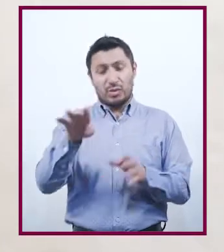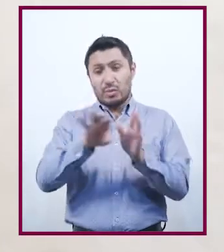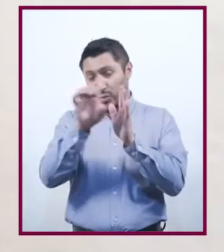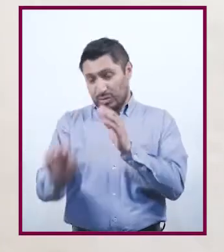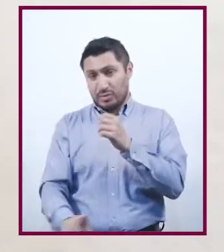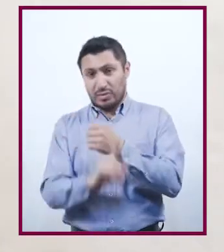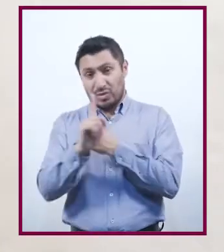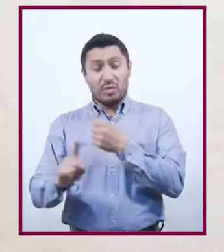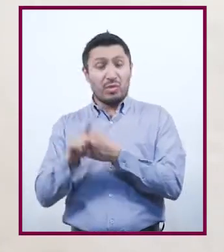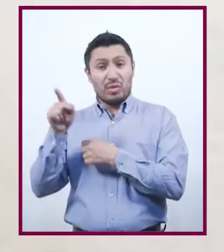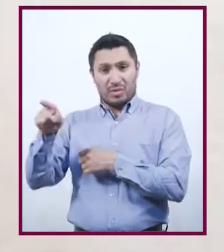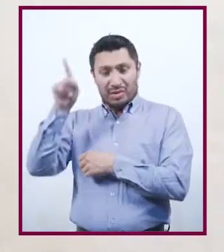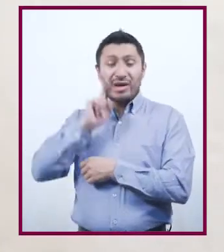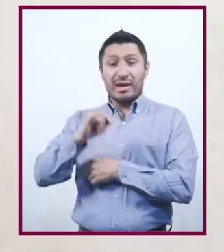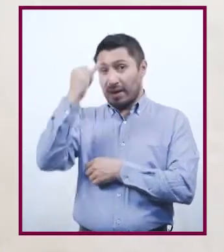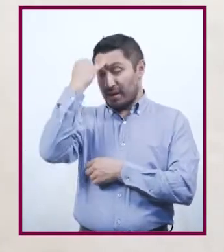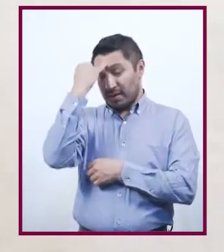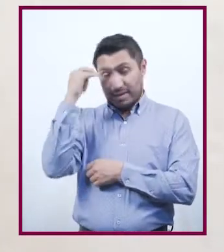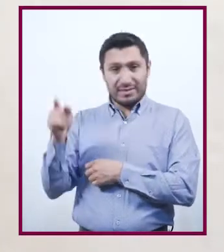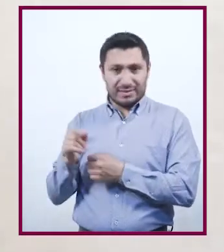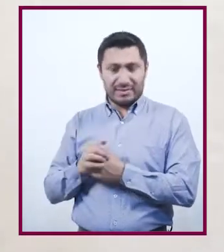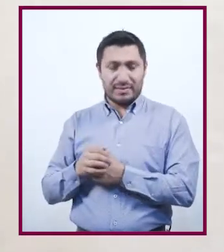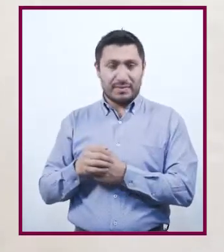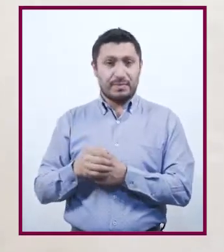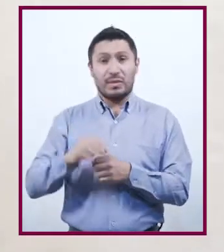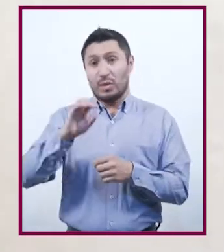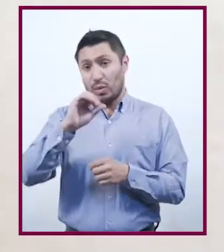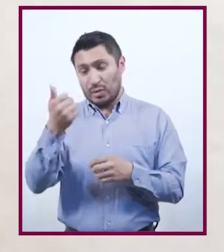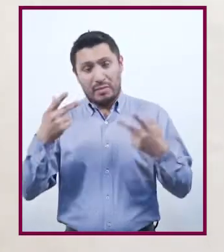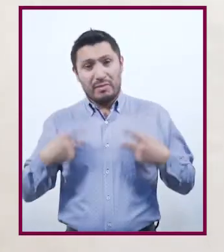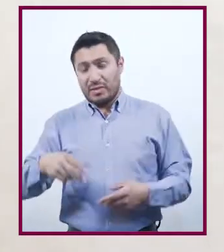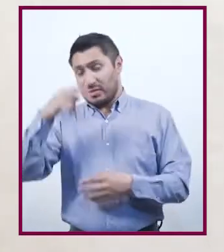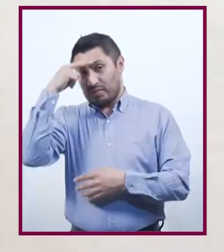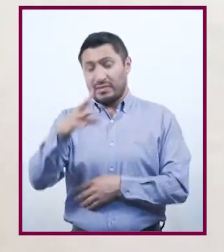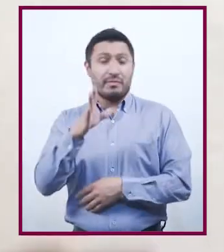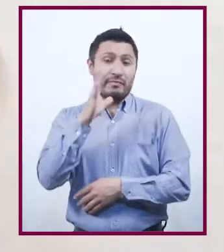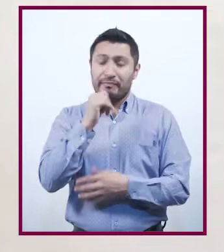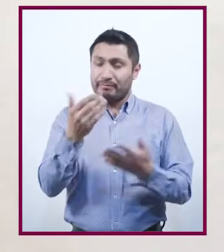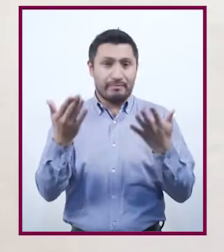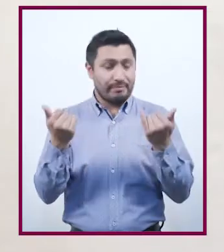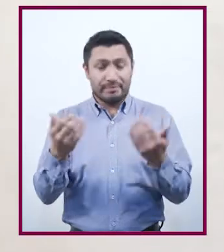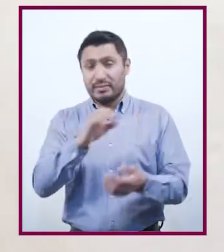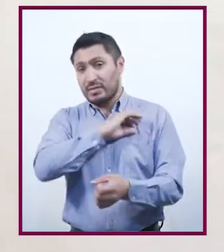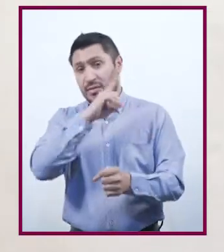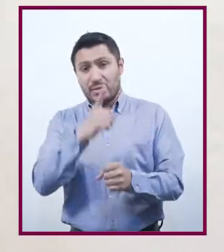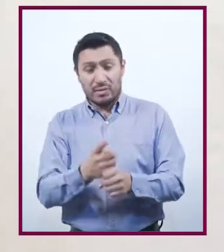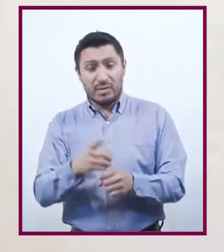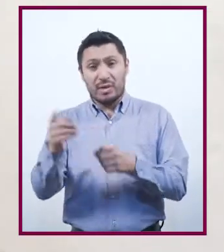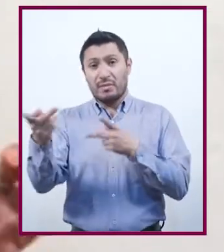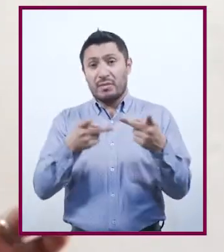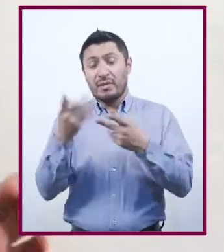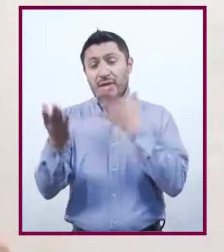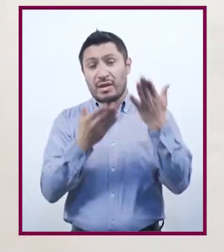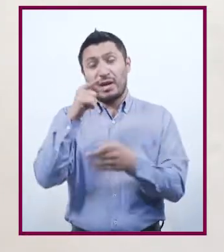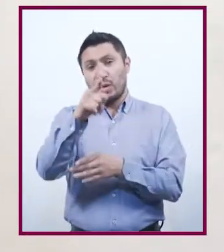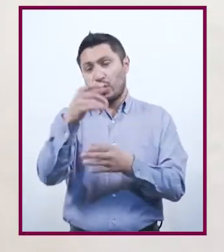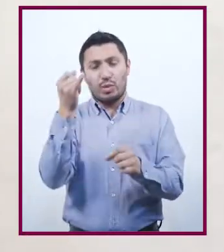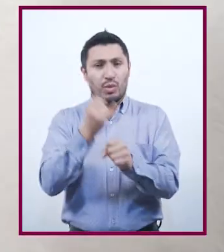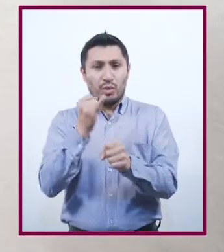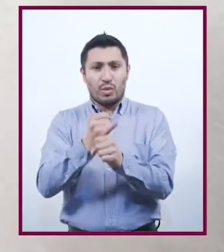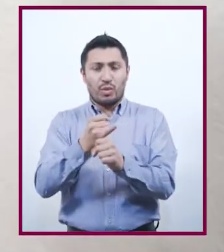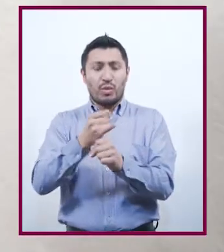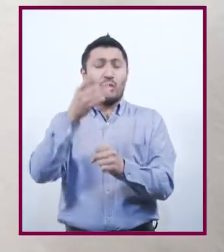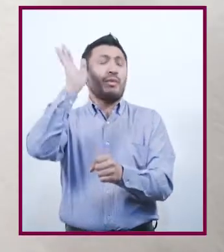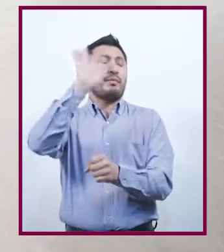India, o muchas otras personas mexicanas que no han tenido la oportunidad de disfrutar o prepararse como tú lo estás haciendo en este preciso